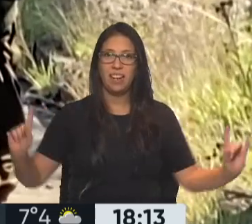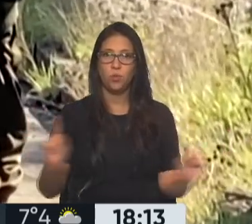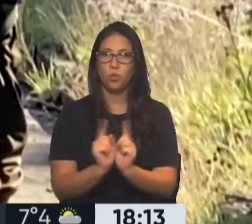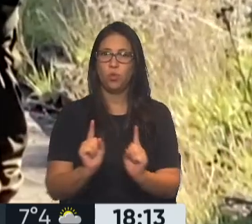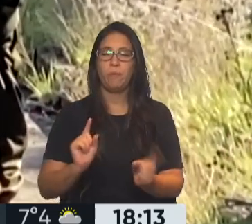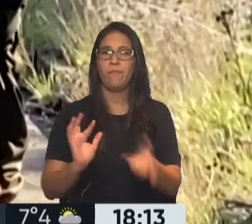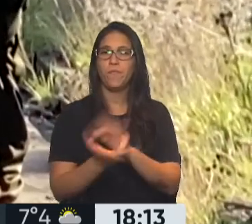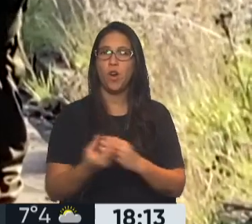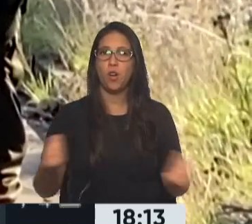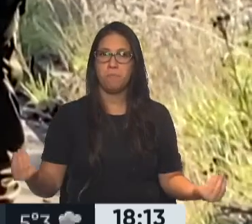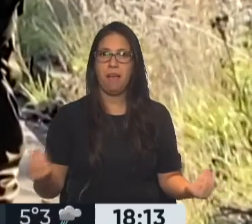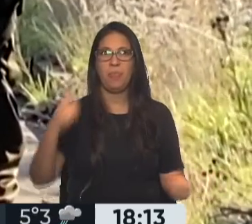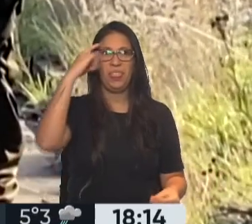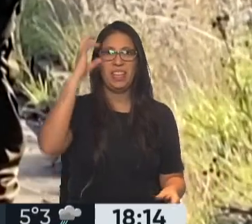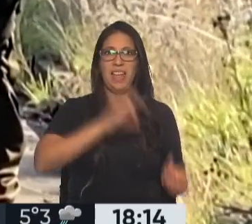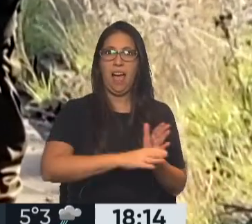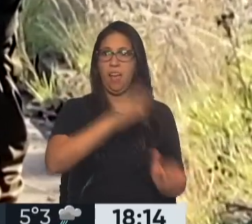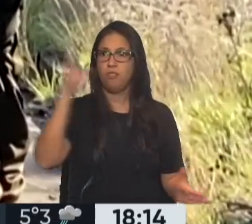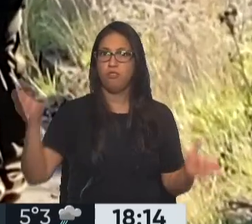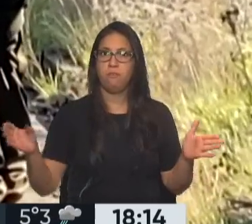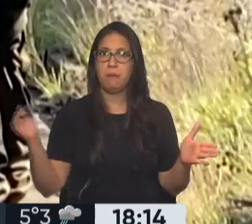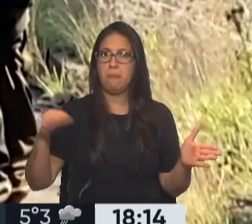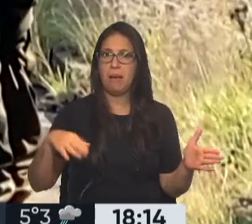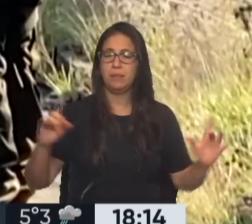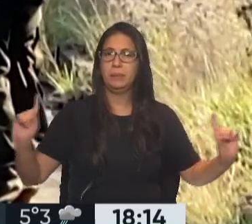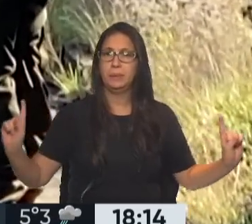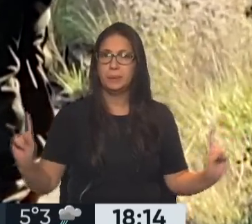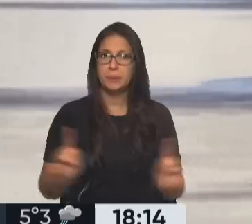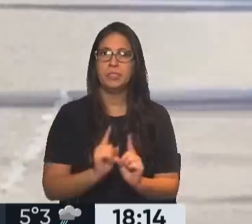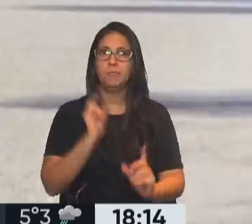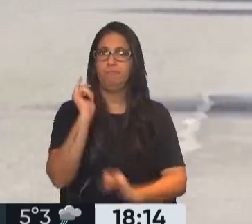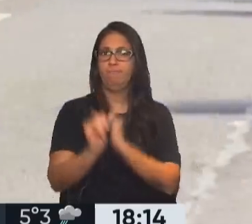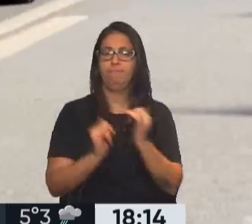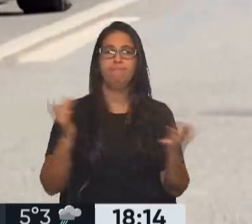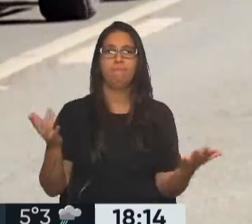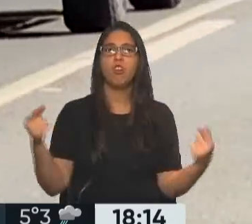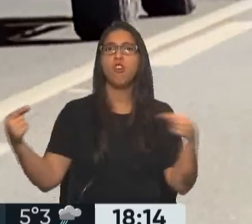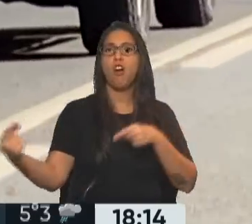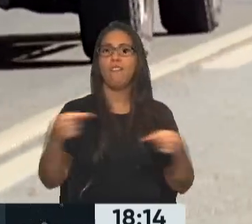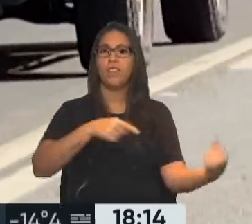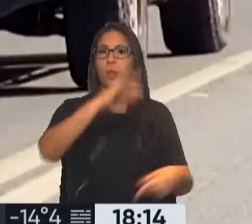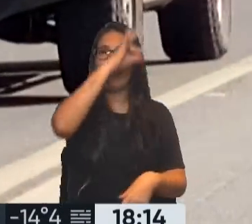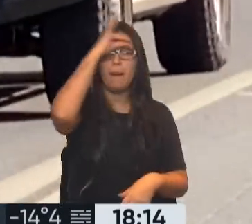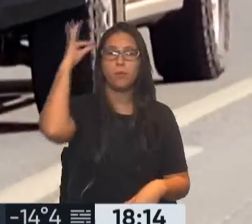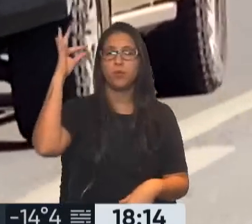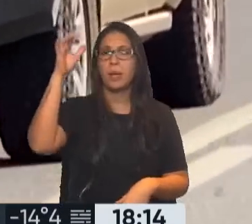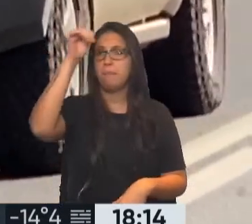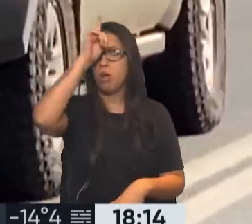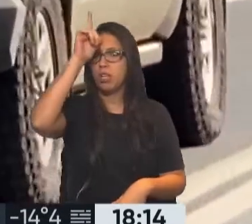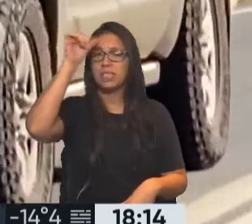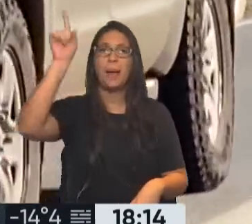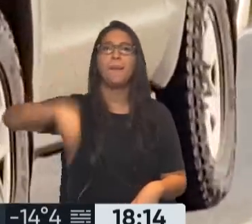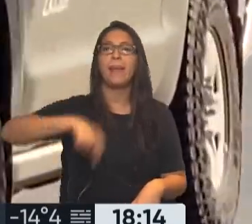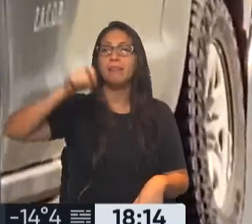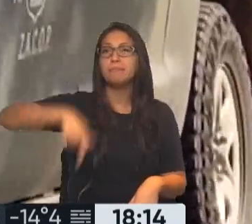la última década. Por eso insistíamos, luego del informe especial, que el conflicto mapuche en Chile no se origina